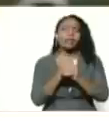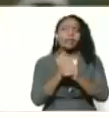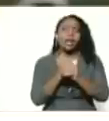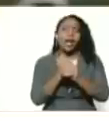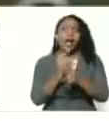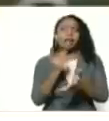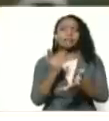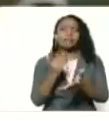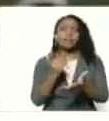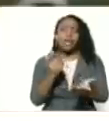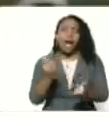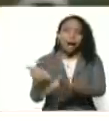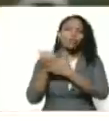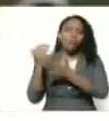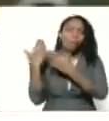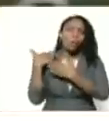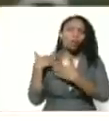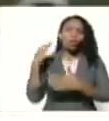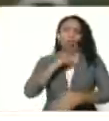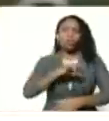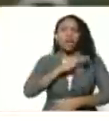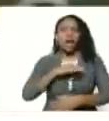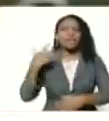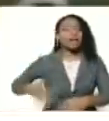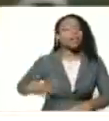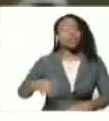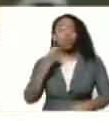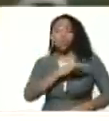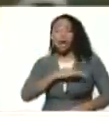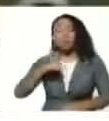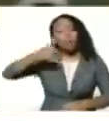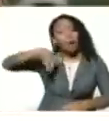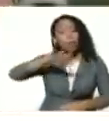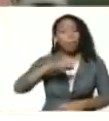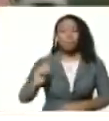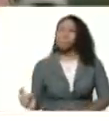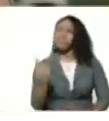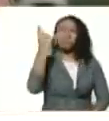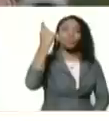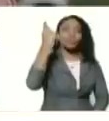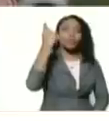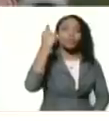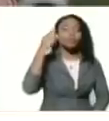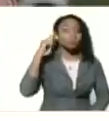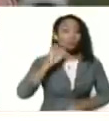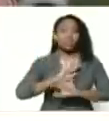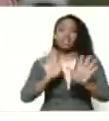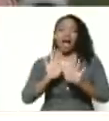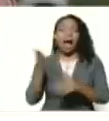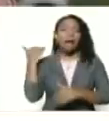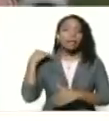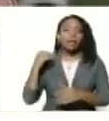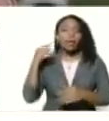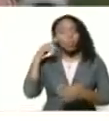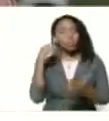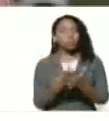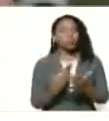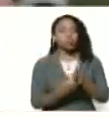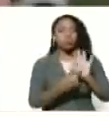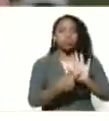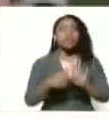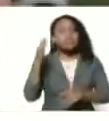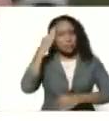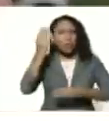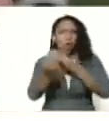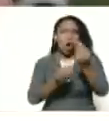beneficio social, en bienestar social, en derechos sociales del pueblo. Por primera vez ya lo demostramos, que sabemos cómo